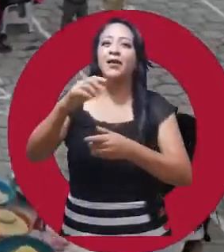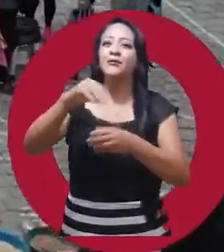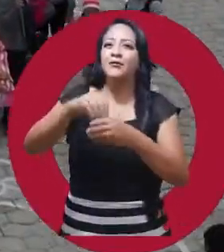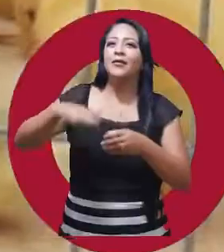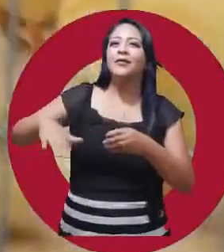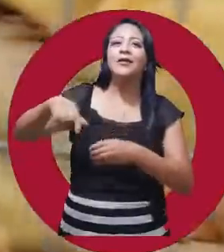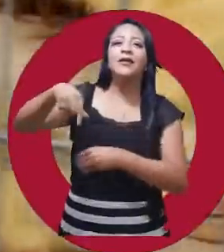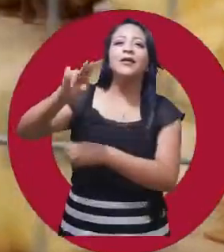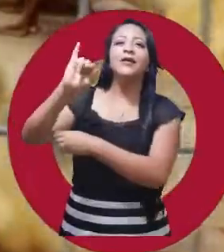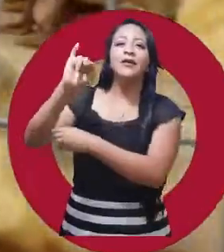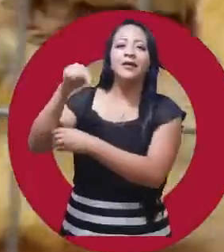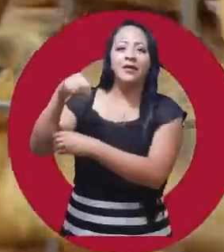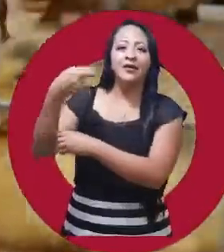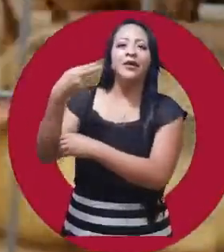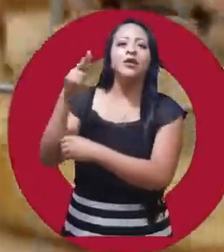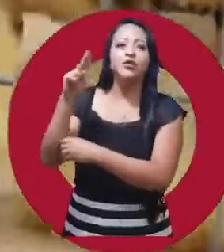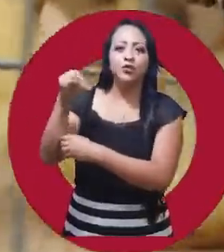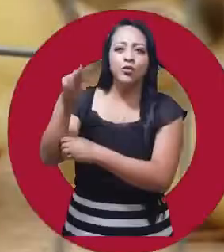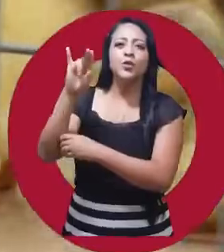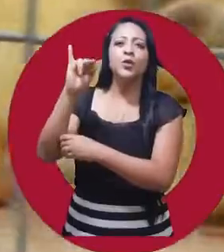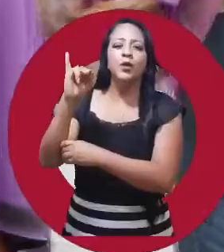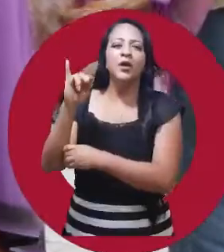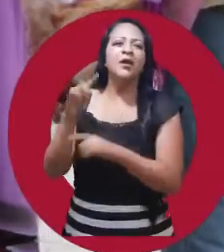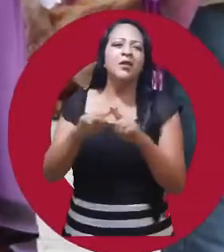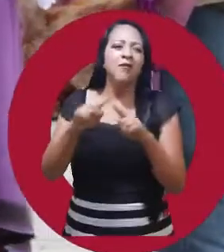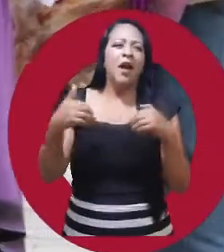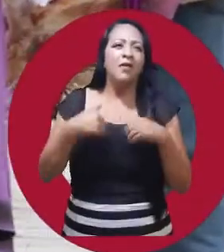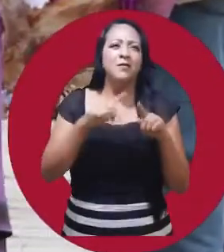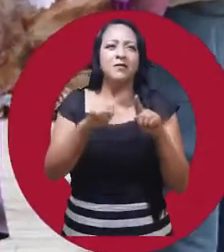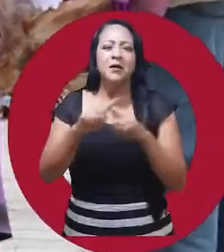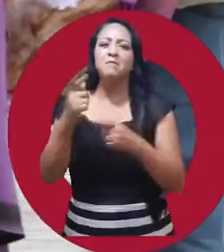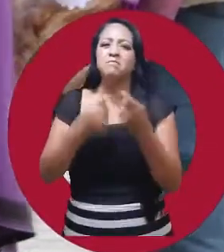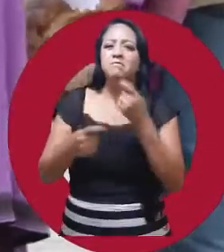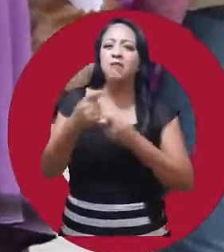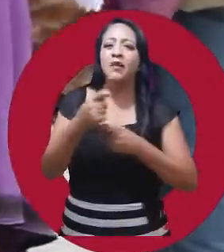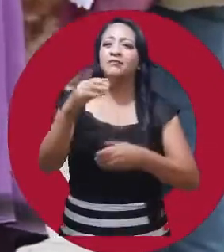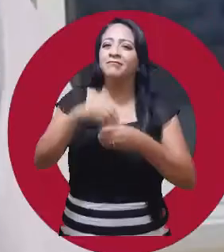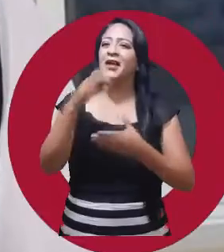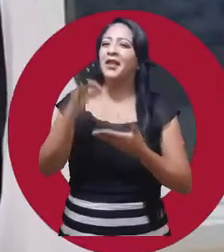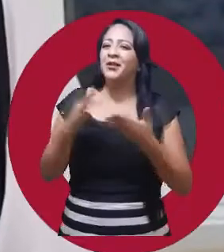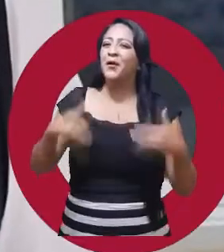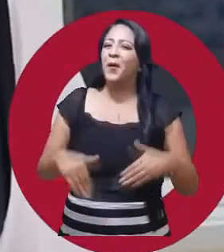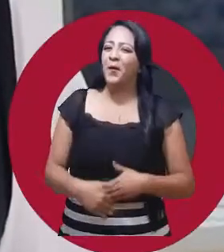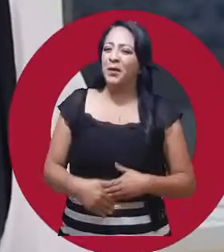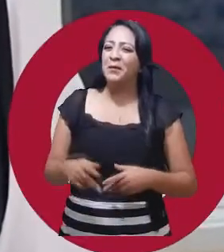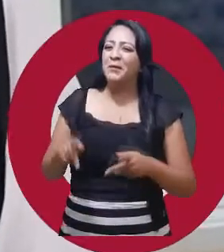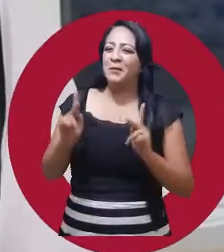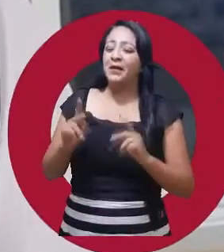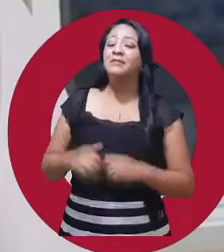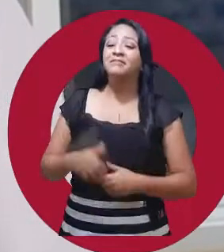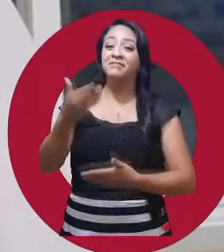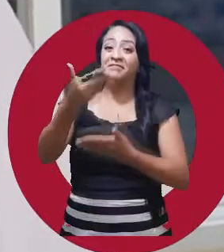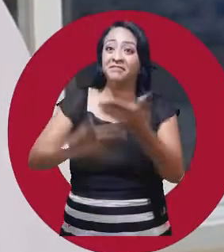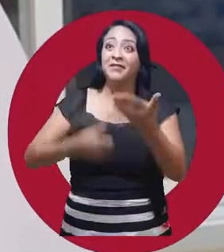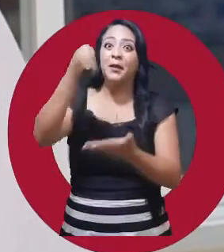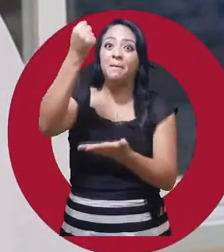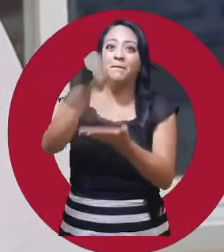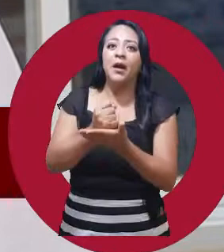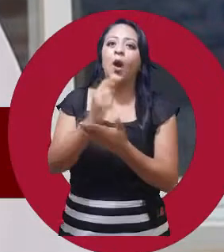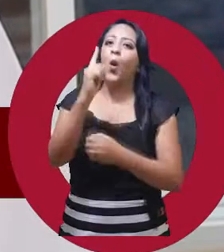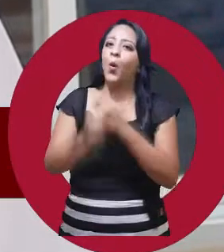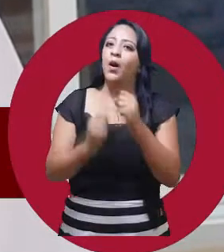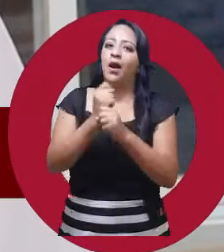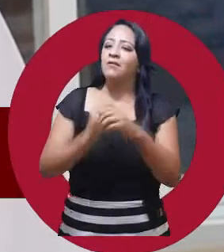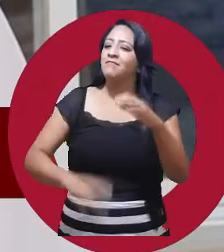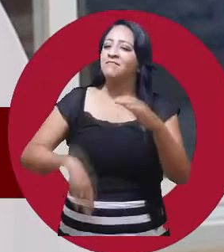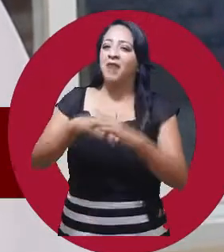y realizar la comercialización de animales de especies mayores y menores en el Cantón Otavalo. El permiso de funcionamiento es válido por un año,